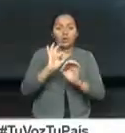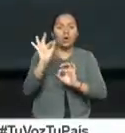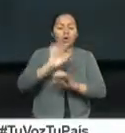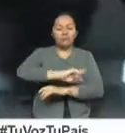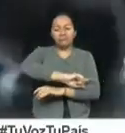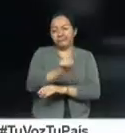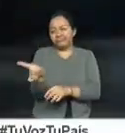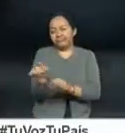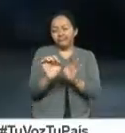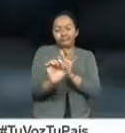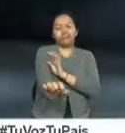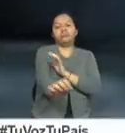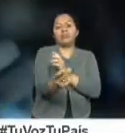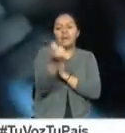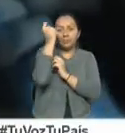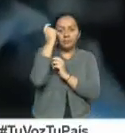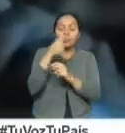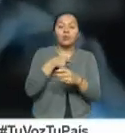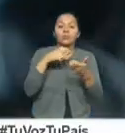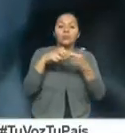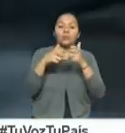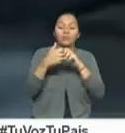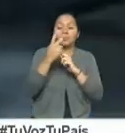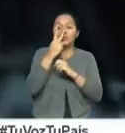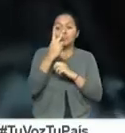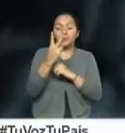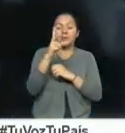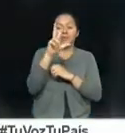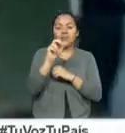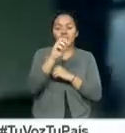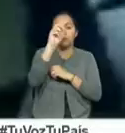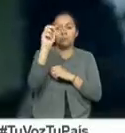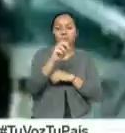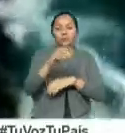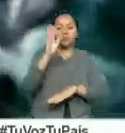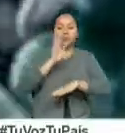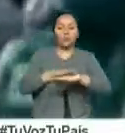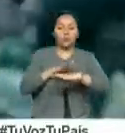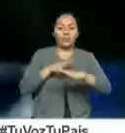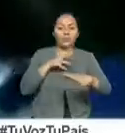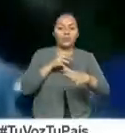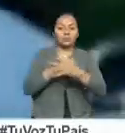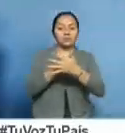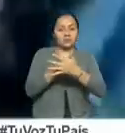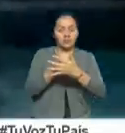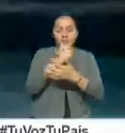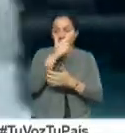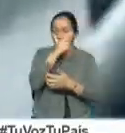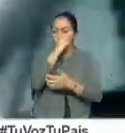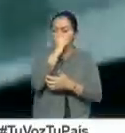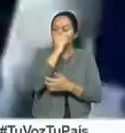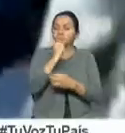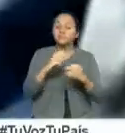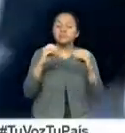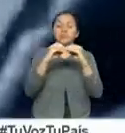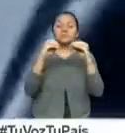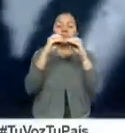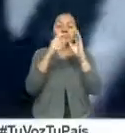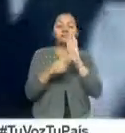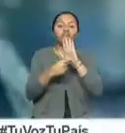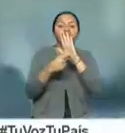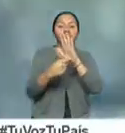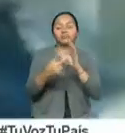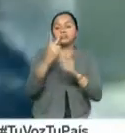velocidad, que juntos representan más del 30% de las causas de accidentabilidad, y quienes más lo cometen son